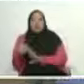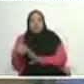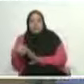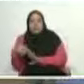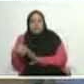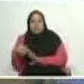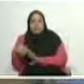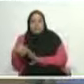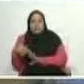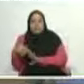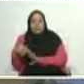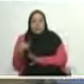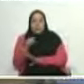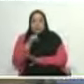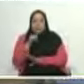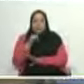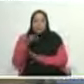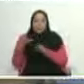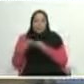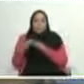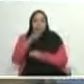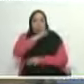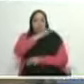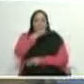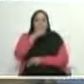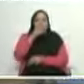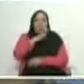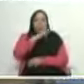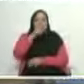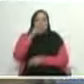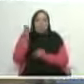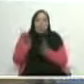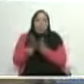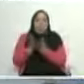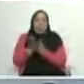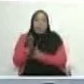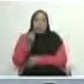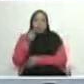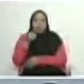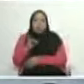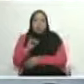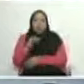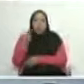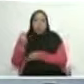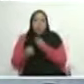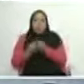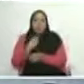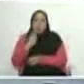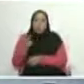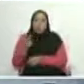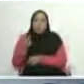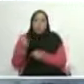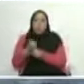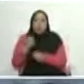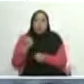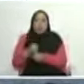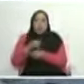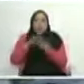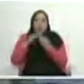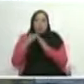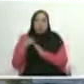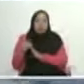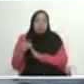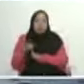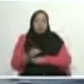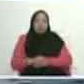como jefas de VC, como jefas de CLAP, como voceras de los consejos comunales.